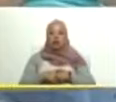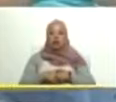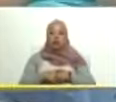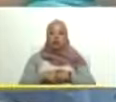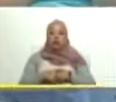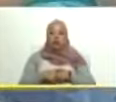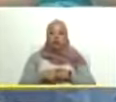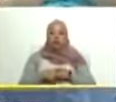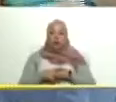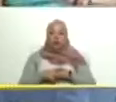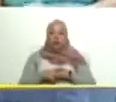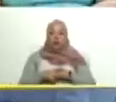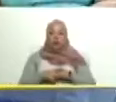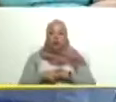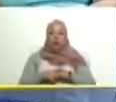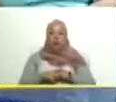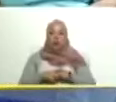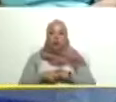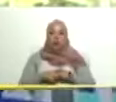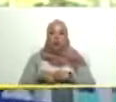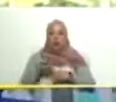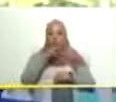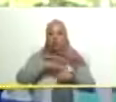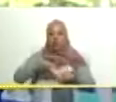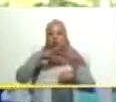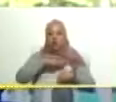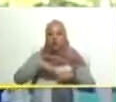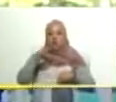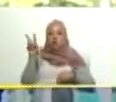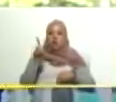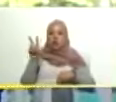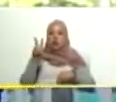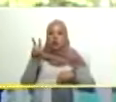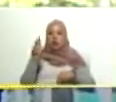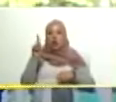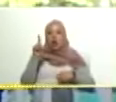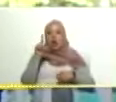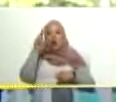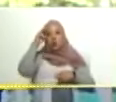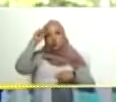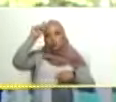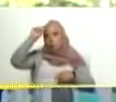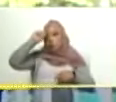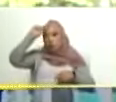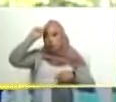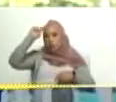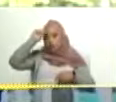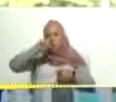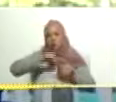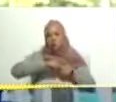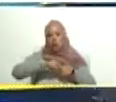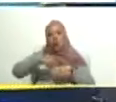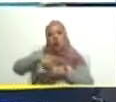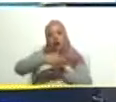Para adelante, la gran misión, José Gregorio Hernández, en la calle,